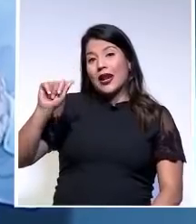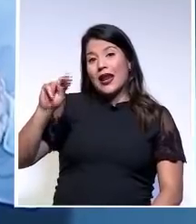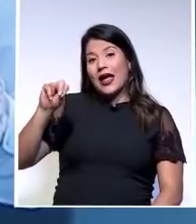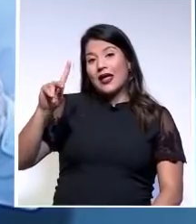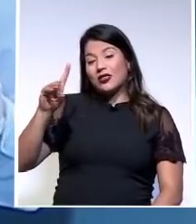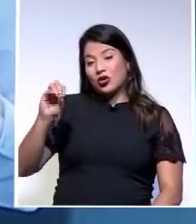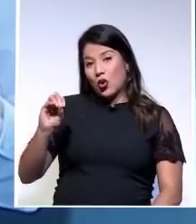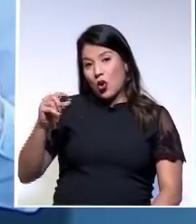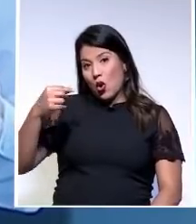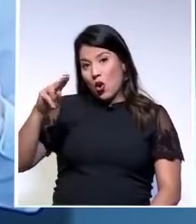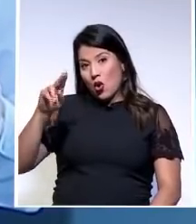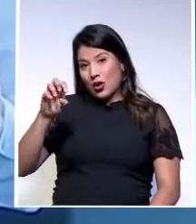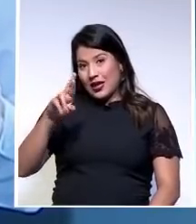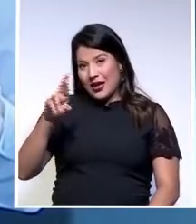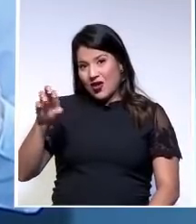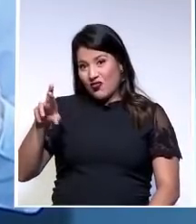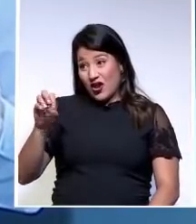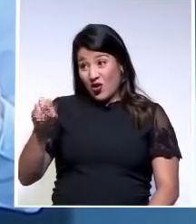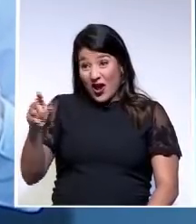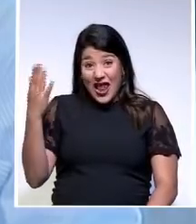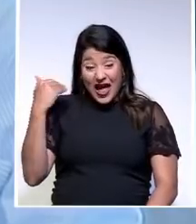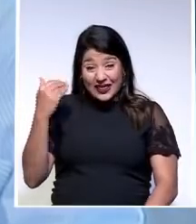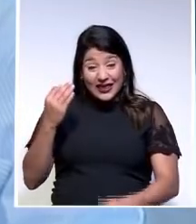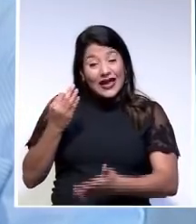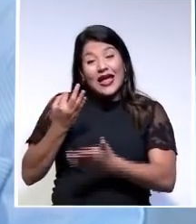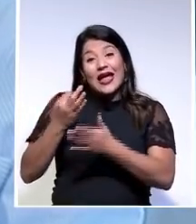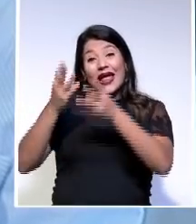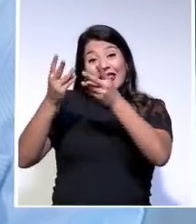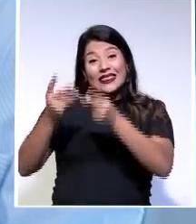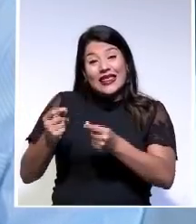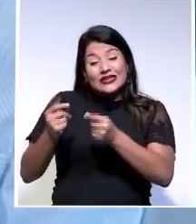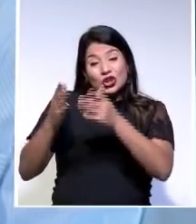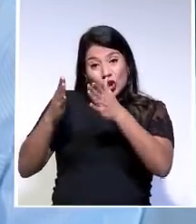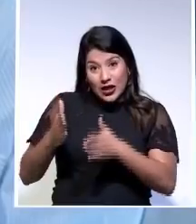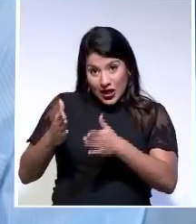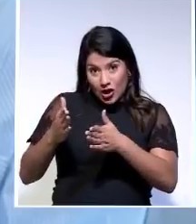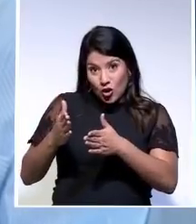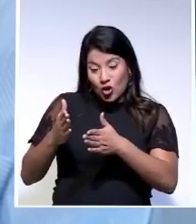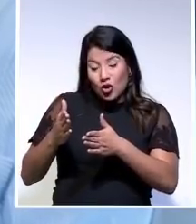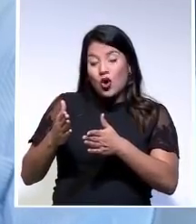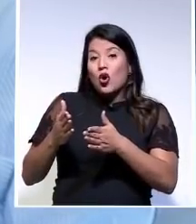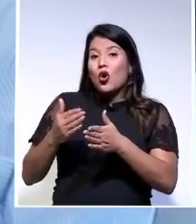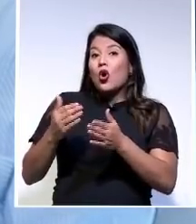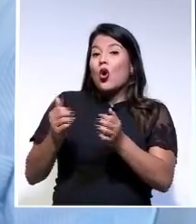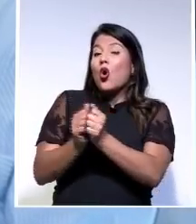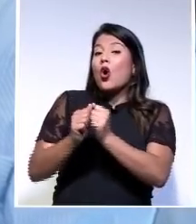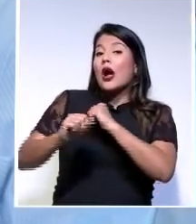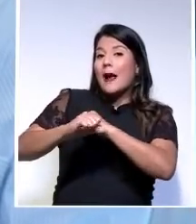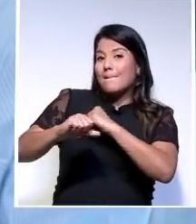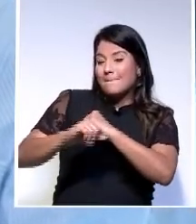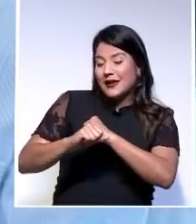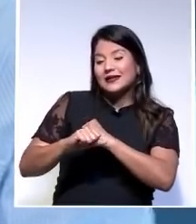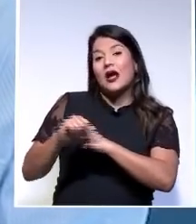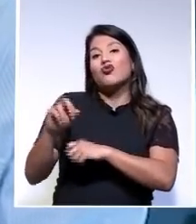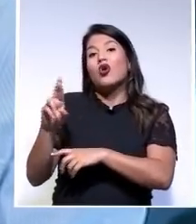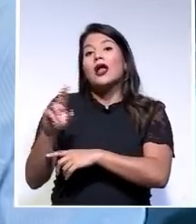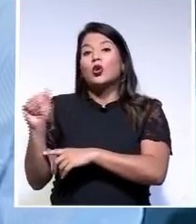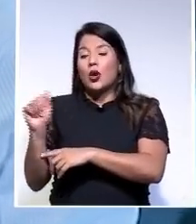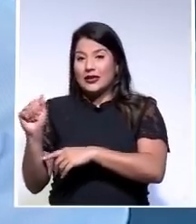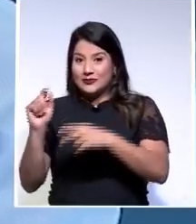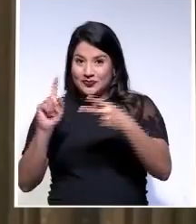el tesorero de la campaña de Johnny Araya y también de la propia organización liberacionista, mientras que la candidata